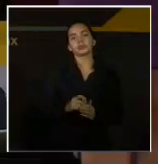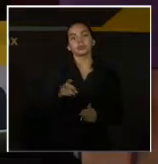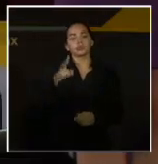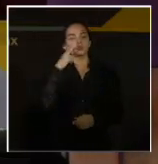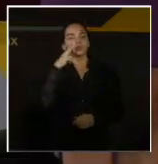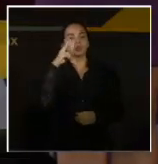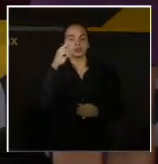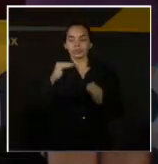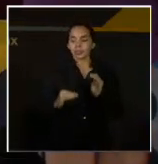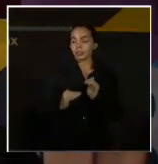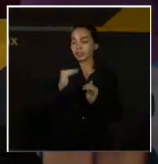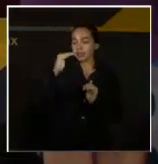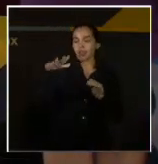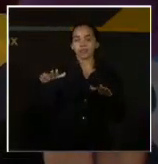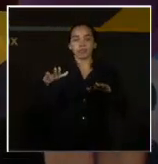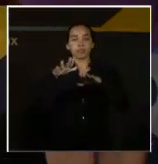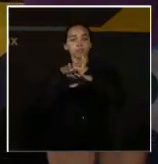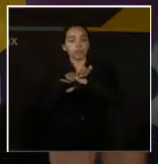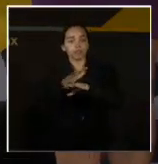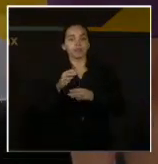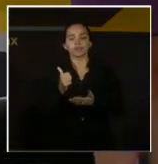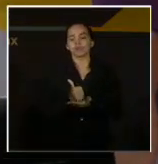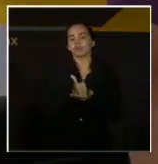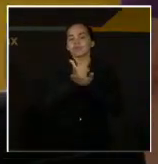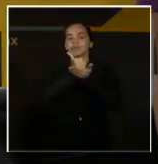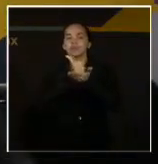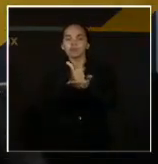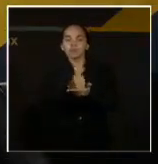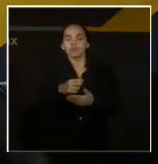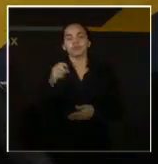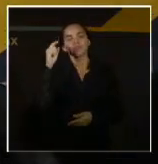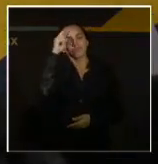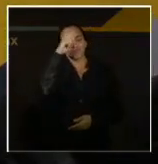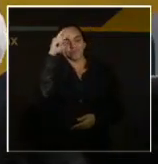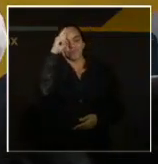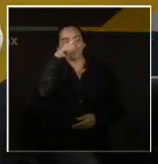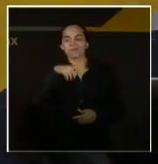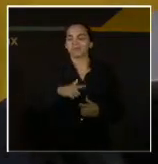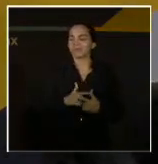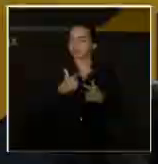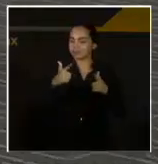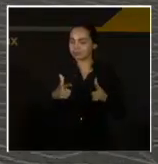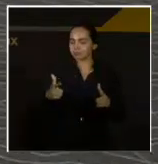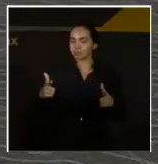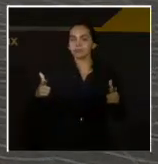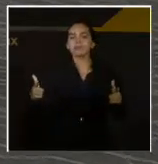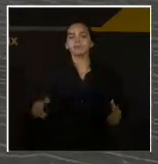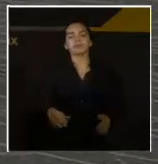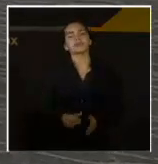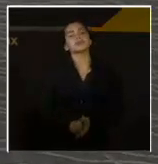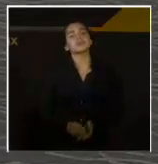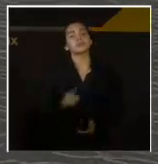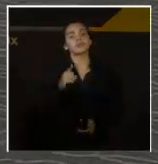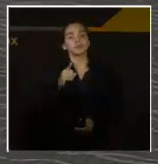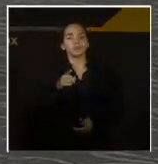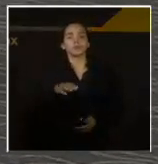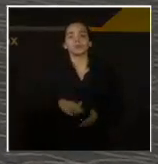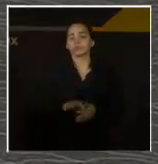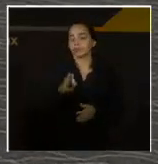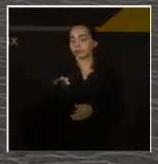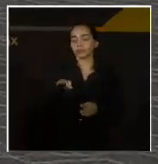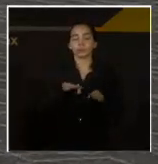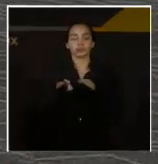vean en nuestro gobierno un aliado facilitador de su crecimiento. Para ellos, para los